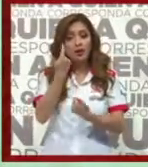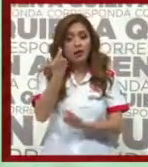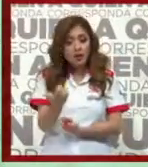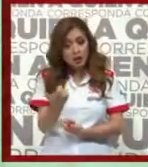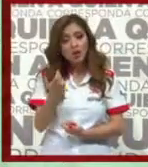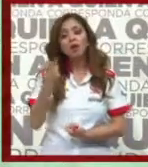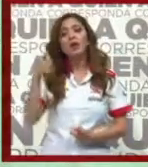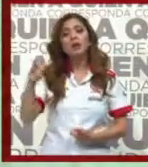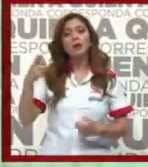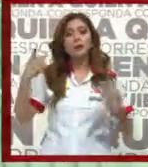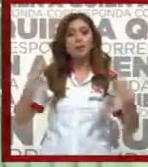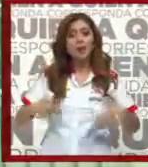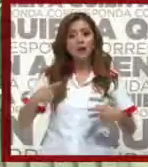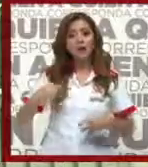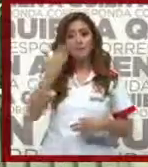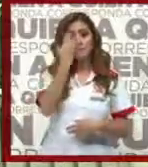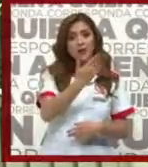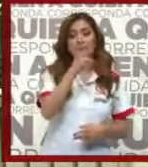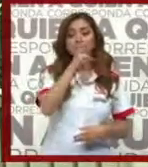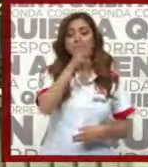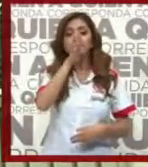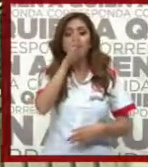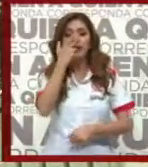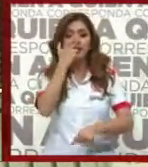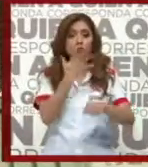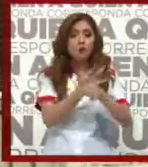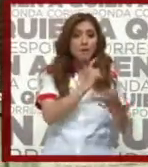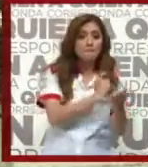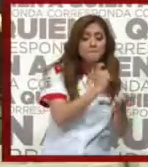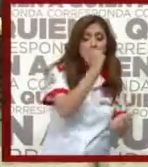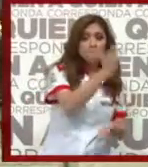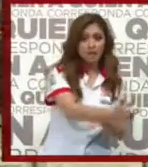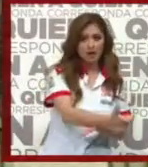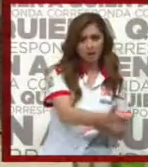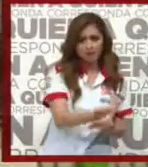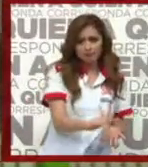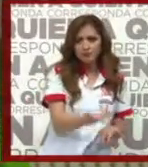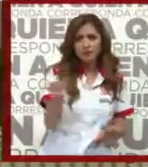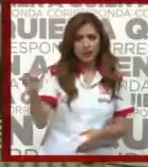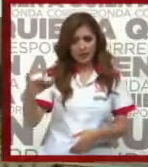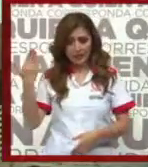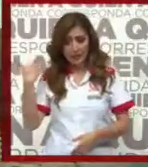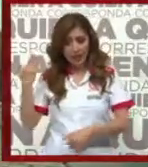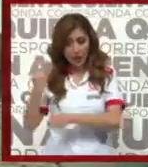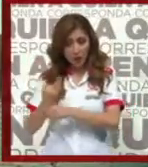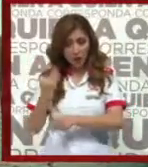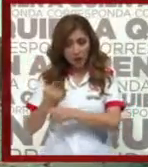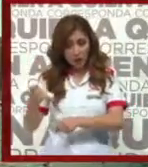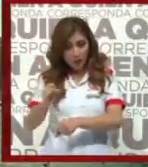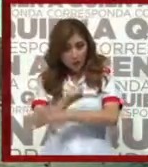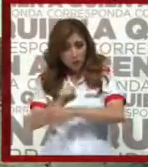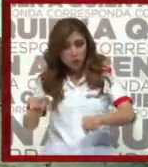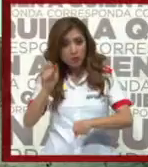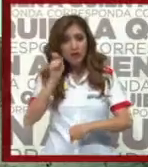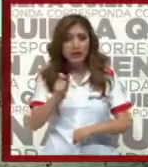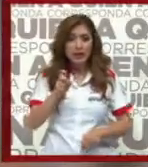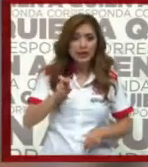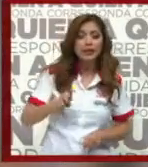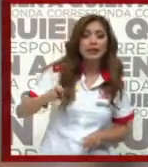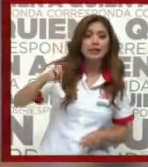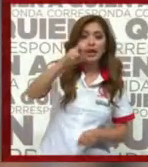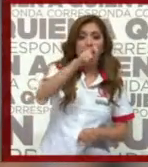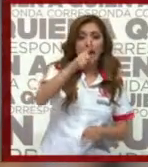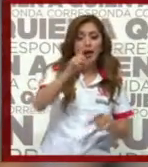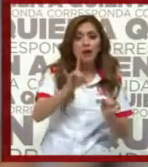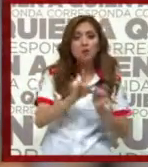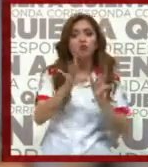quieren que nosotros paguemos. Las señoras nos platicaron que tras la supuesta explosión, incluso la escalera de emergencia